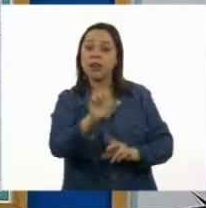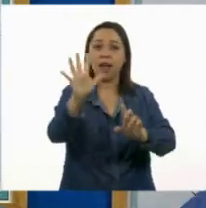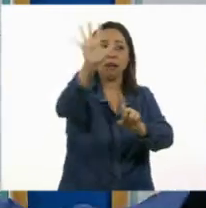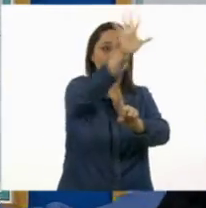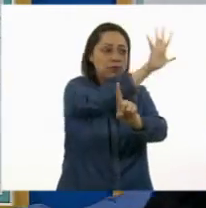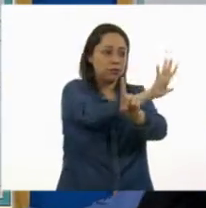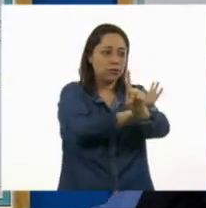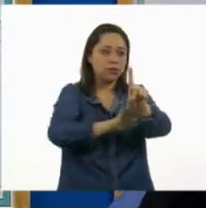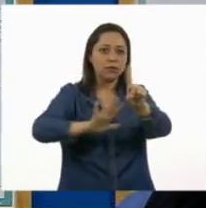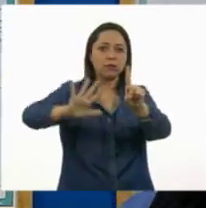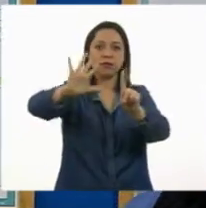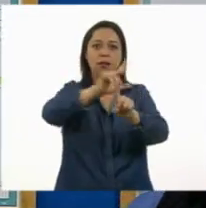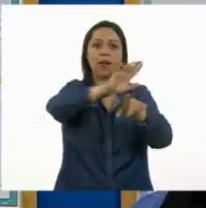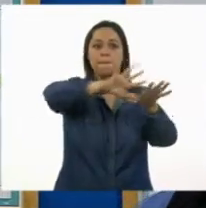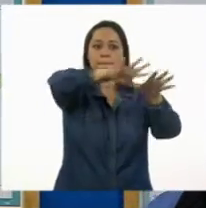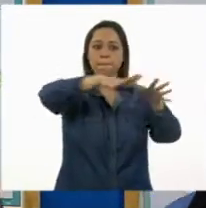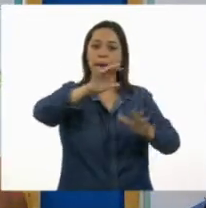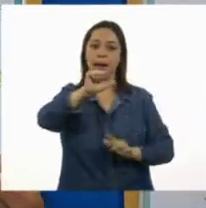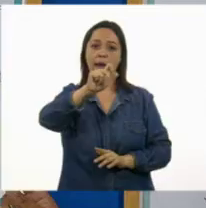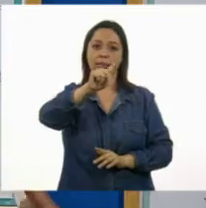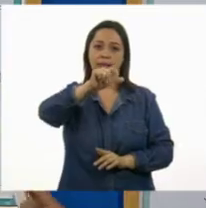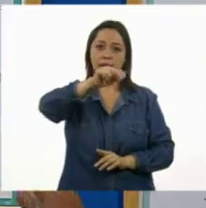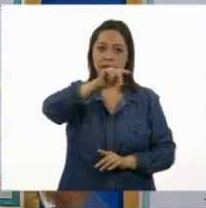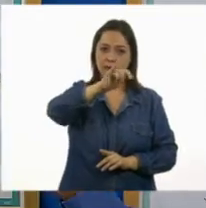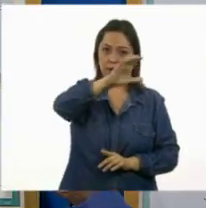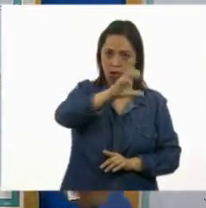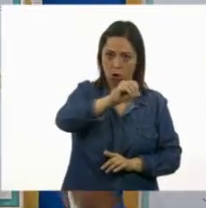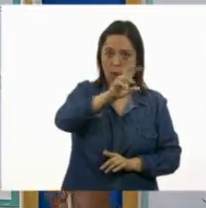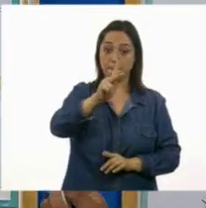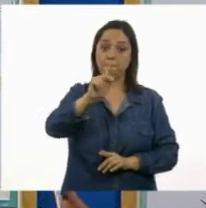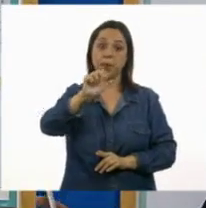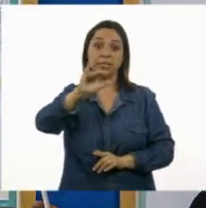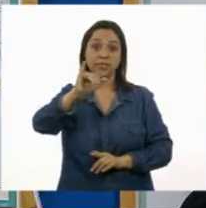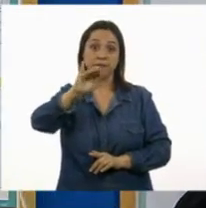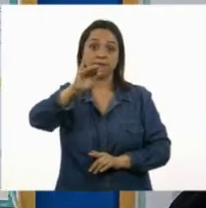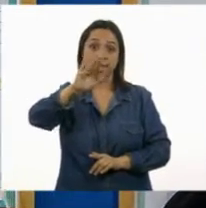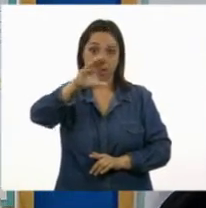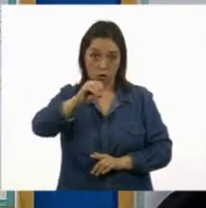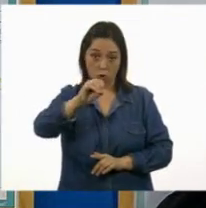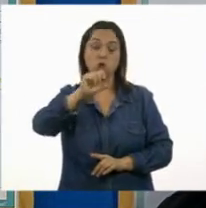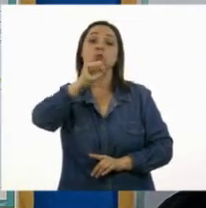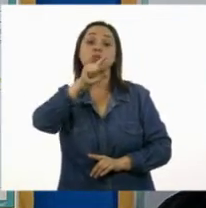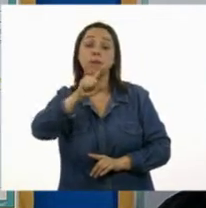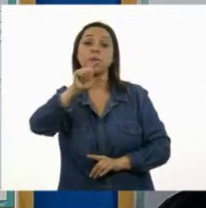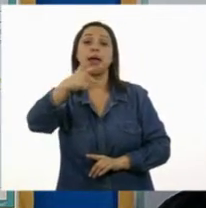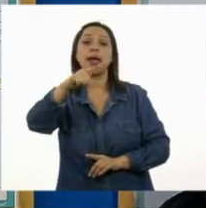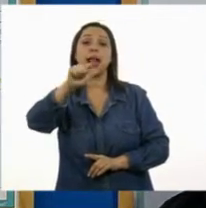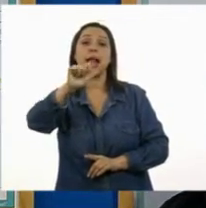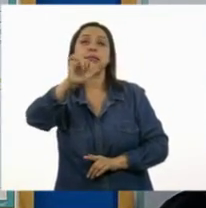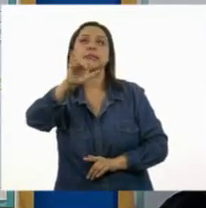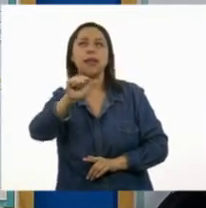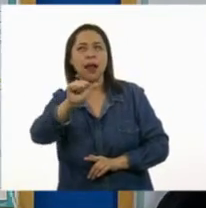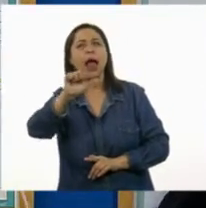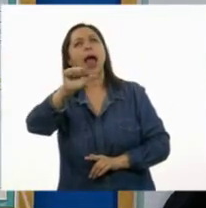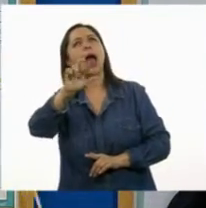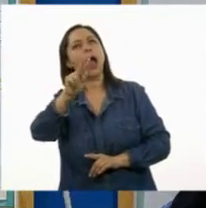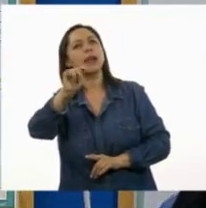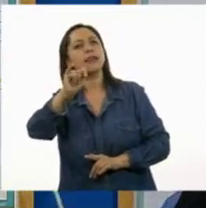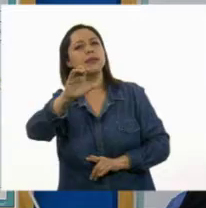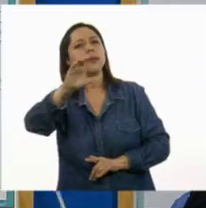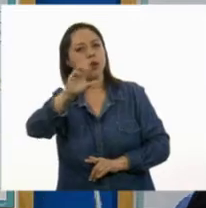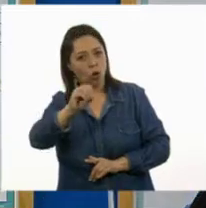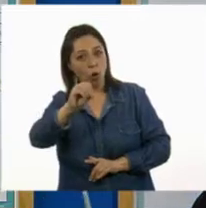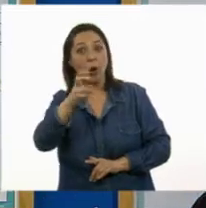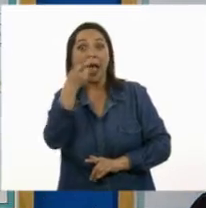Océano Atlántico, el Pacífico y el glacial ártico. A esta